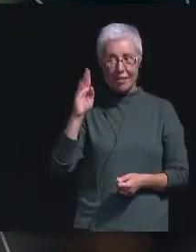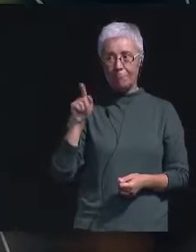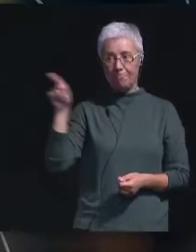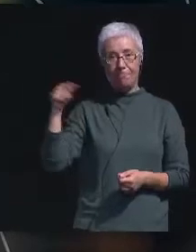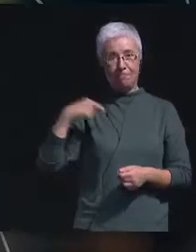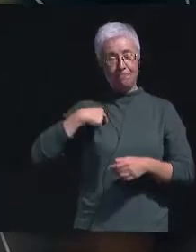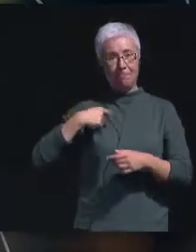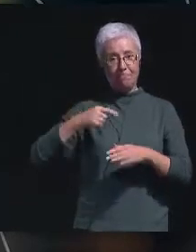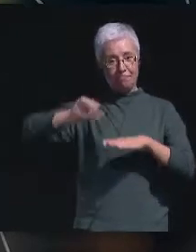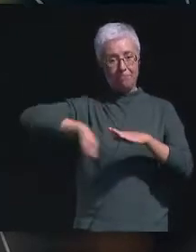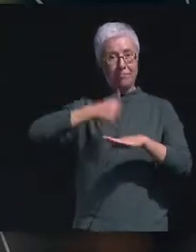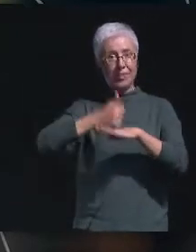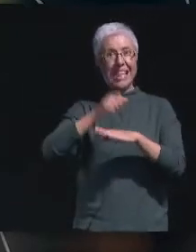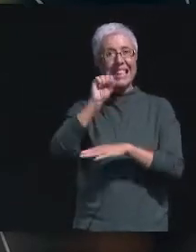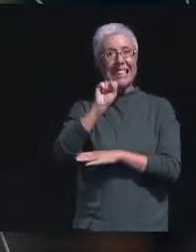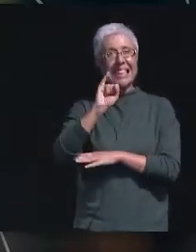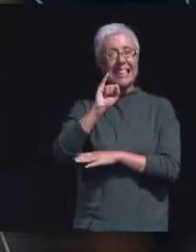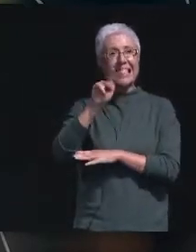de las cofundadoras de Ship2B.